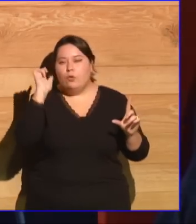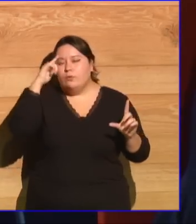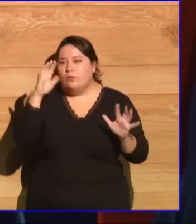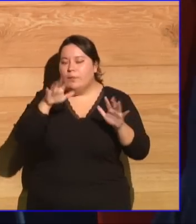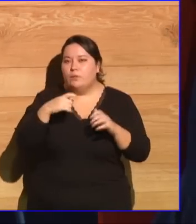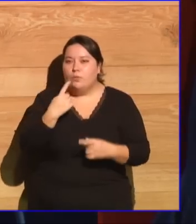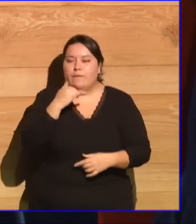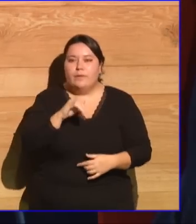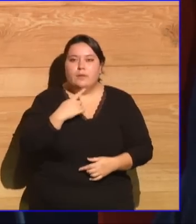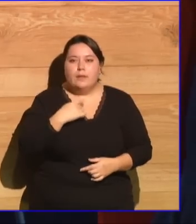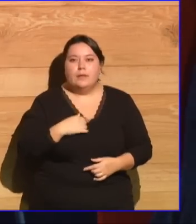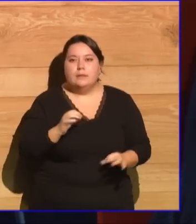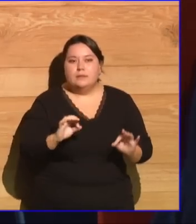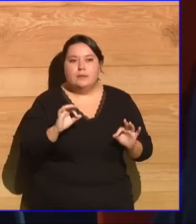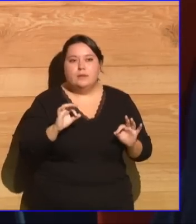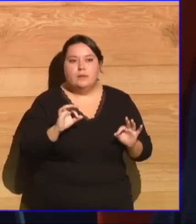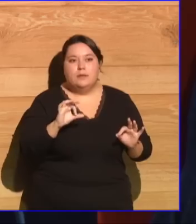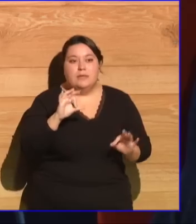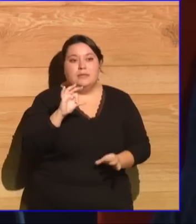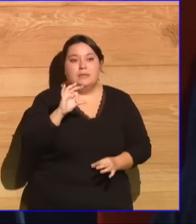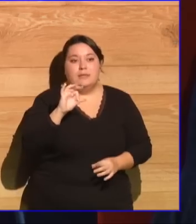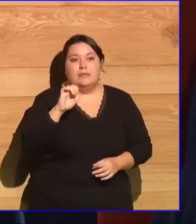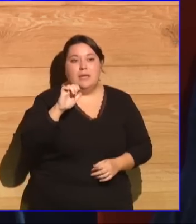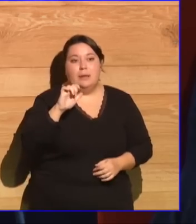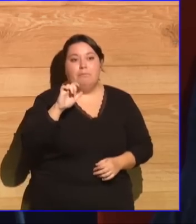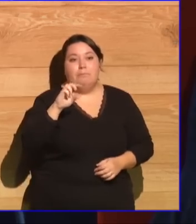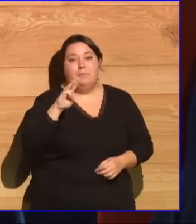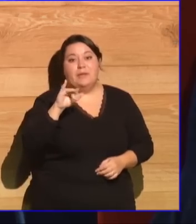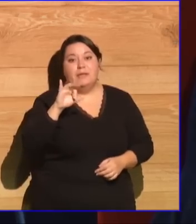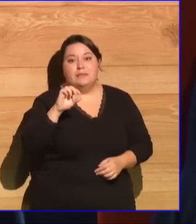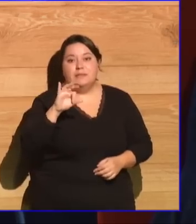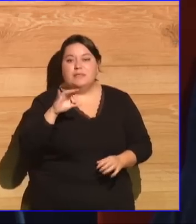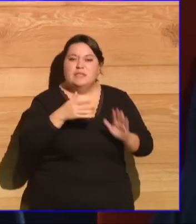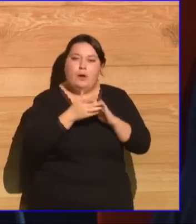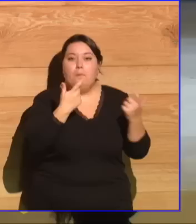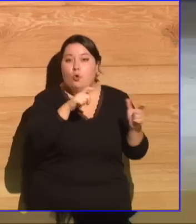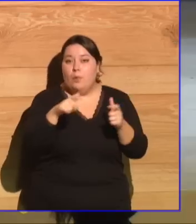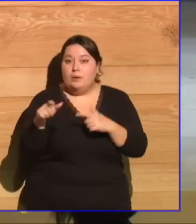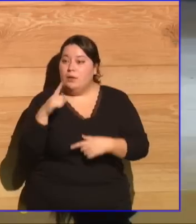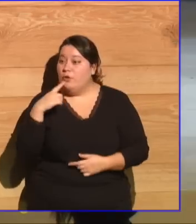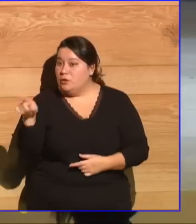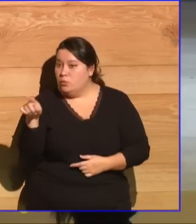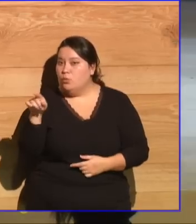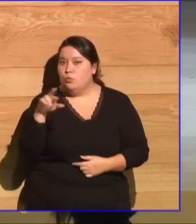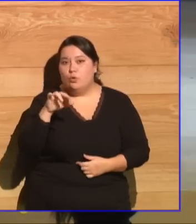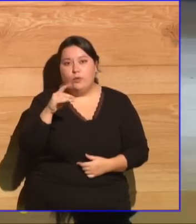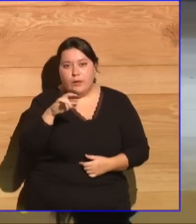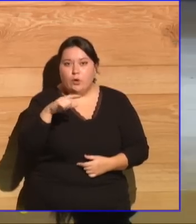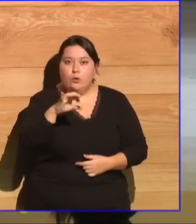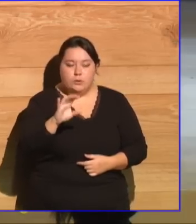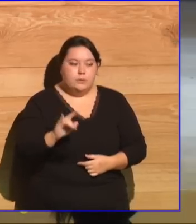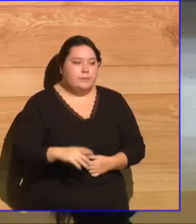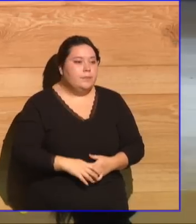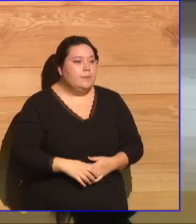vez que dijisteis uno de vosotros, lo de set pieces. Set pieces es que como por partes, o sea, lo dijo aquel. Lo dijo Rodrigo, creo. Y